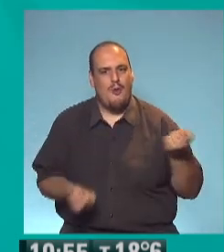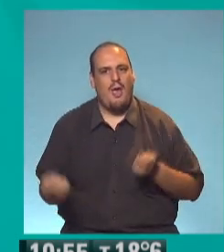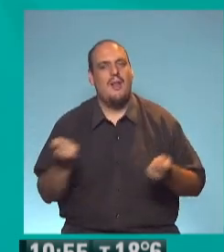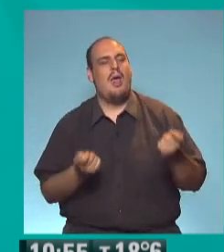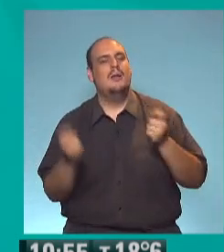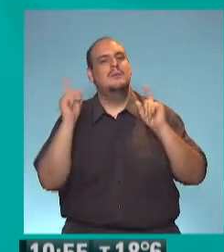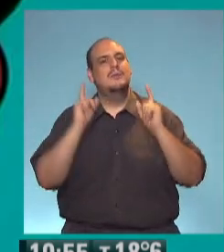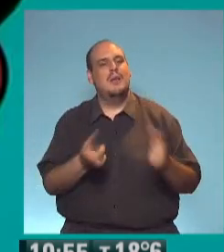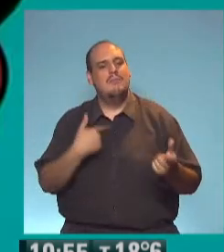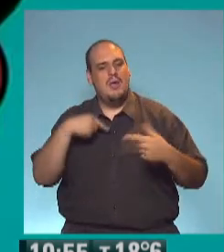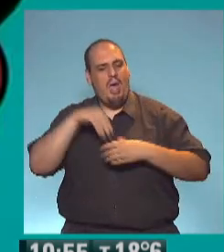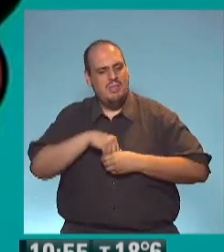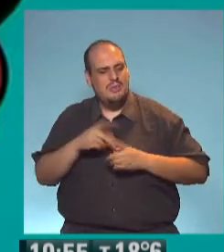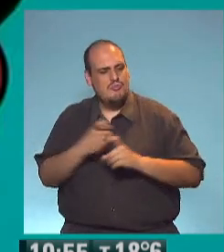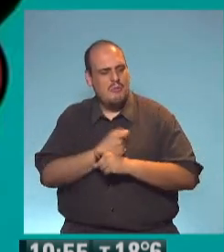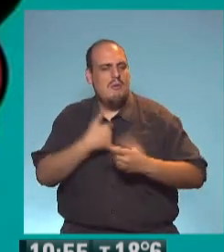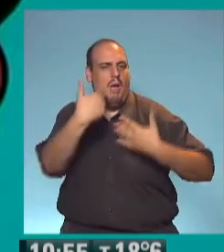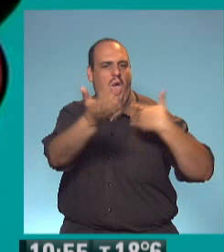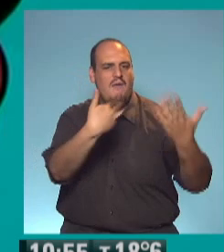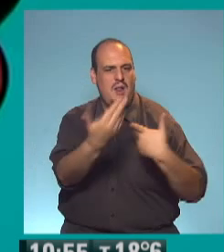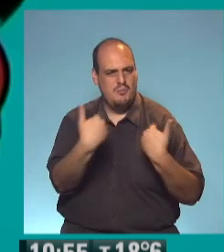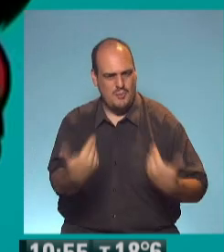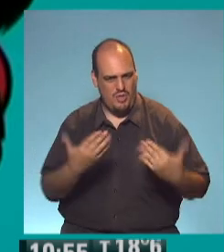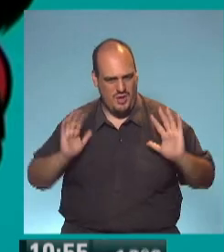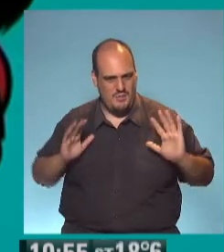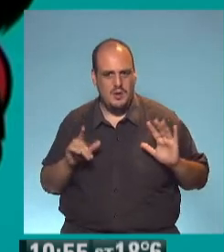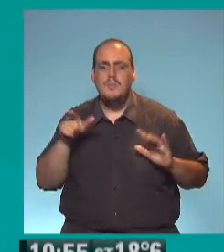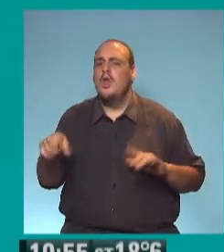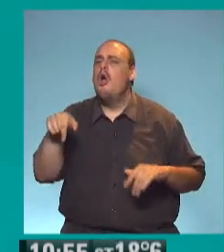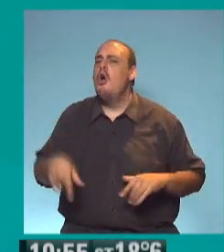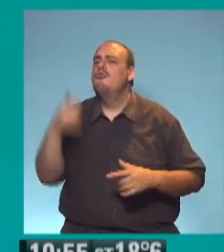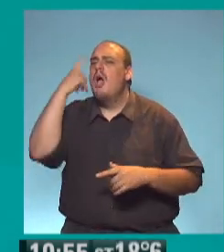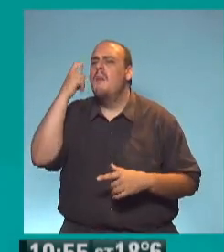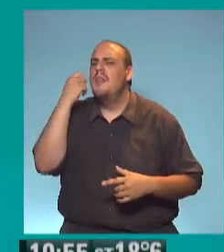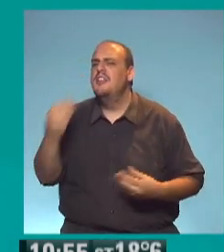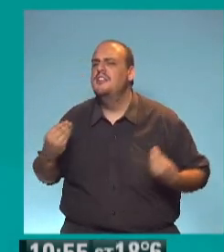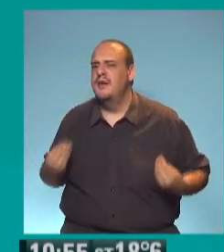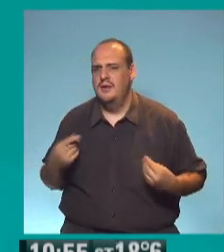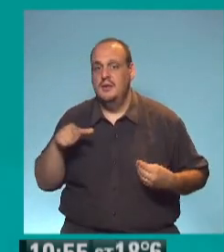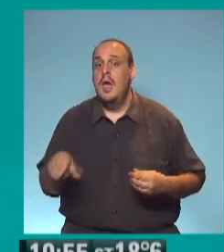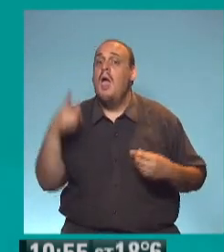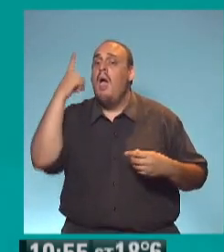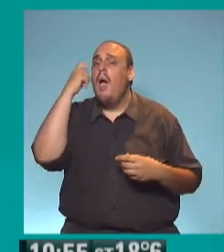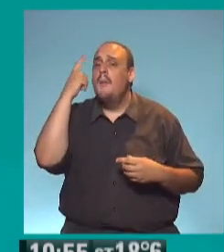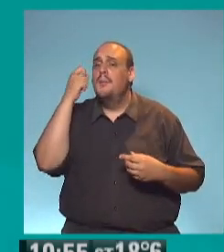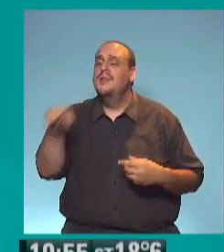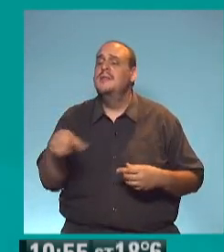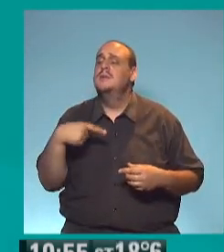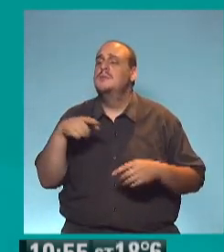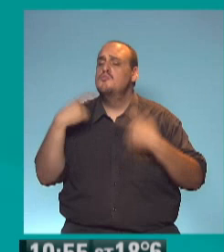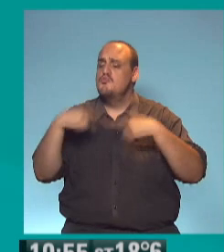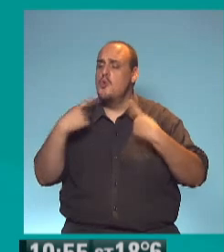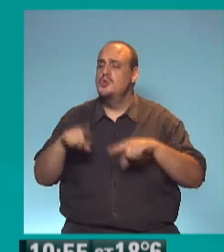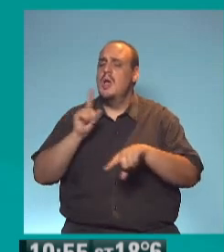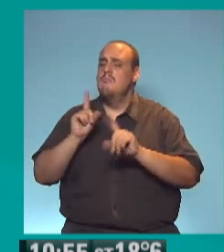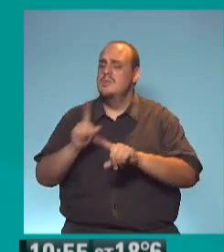las cosas que nos pasan. Pero mejor quiero que me cuentes lo que aprendiste hoy. Bueno, aprendí que la música es casi tan antigua como el